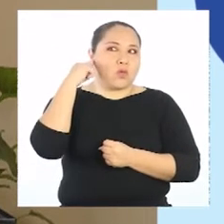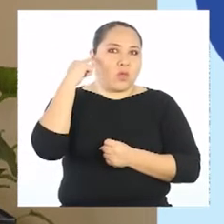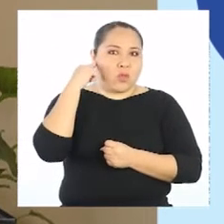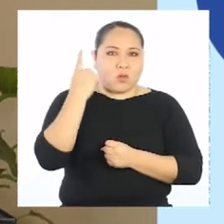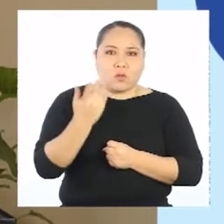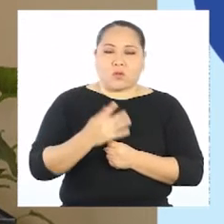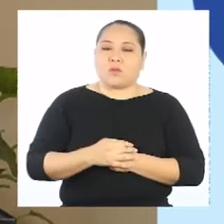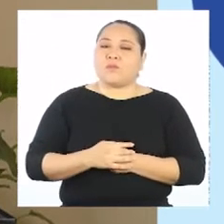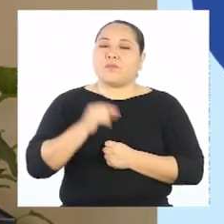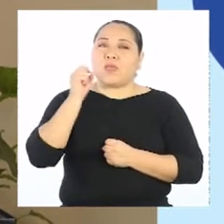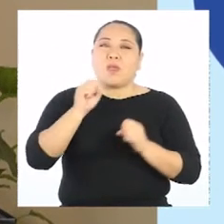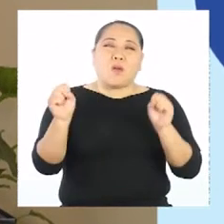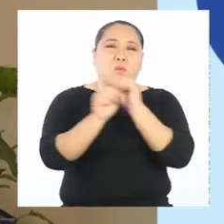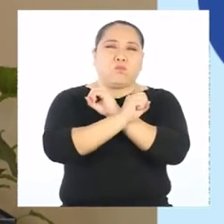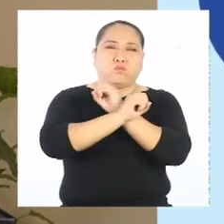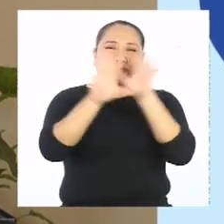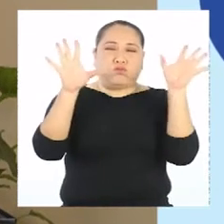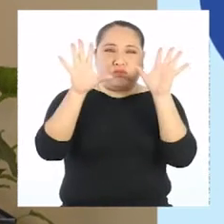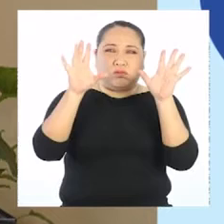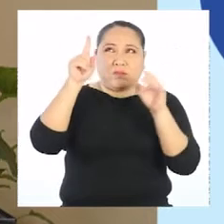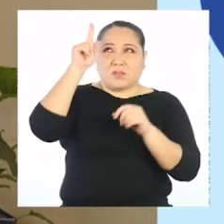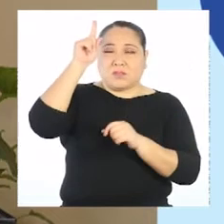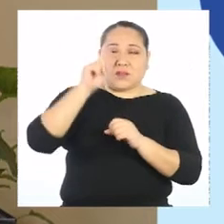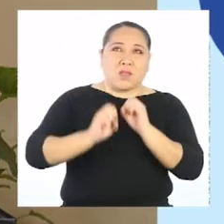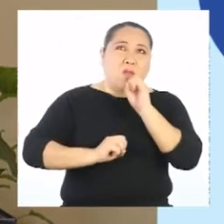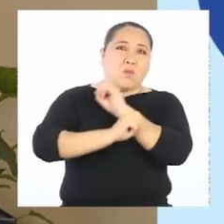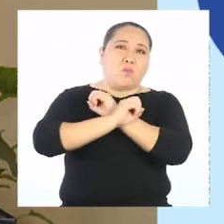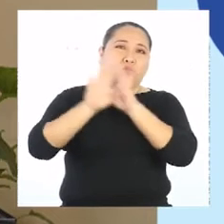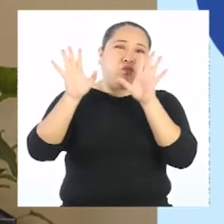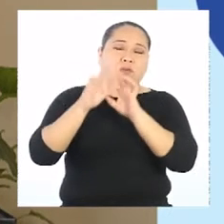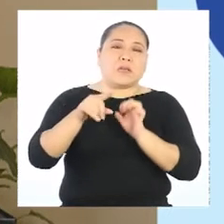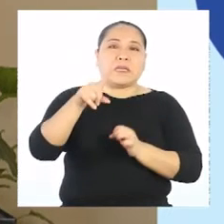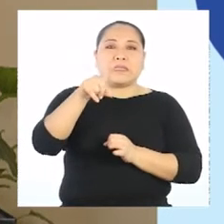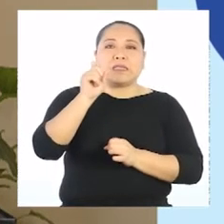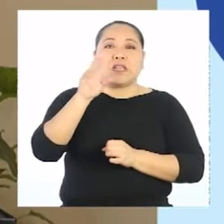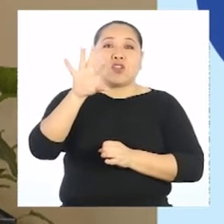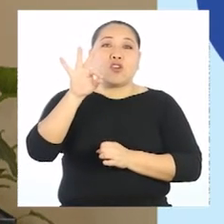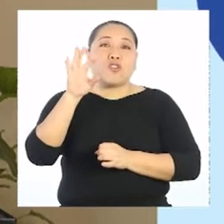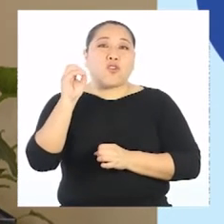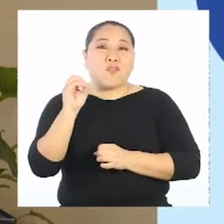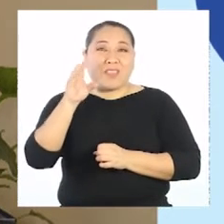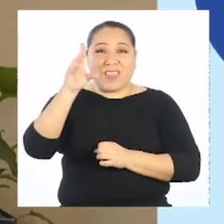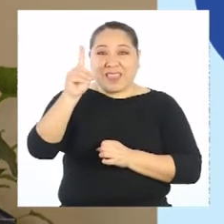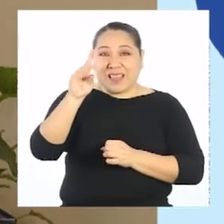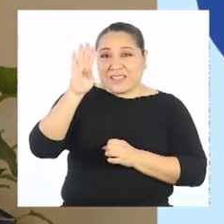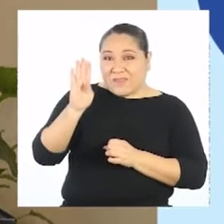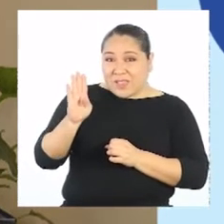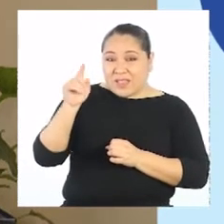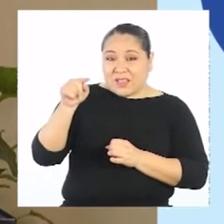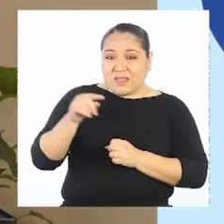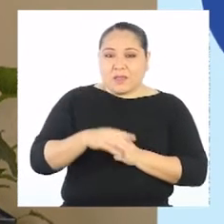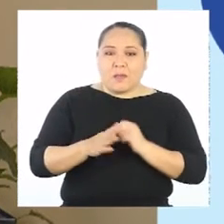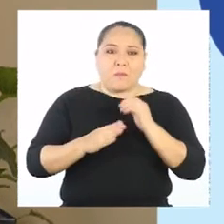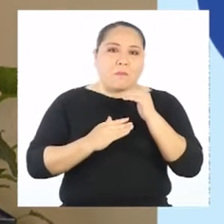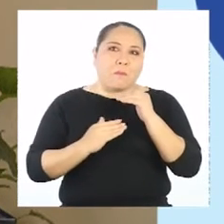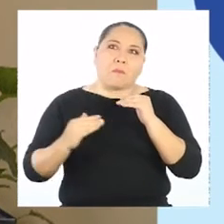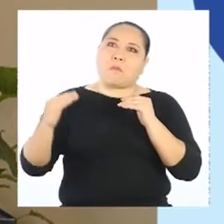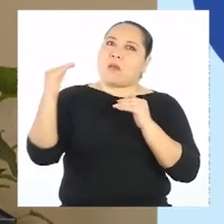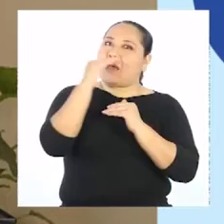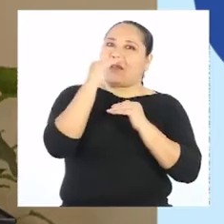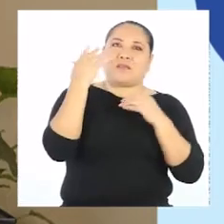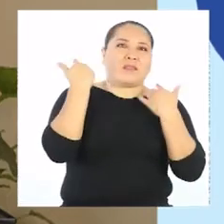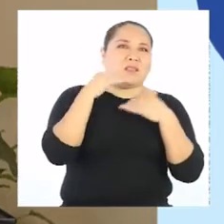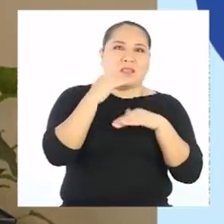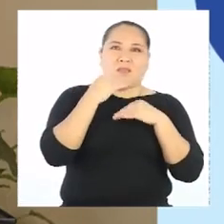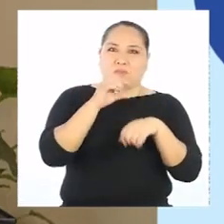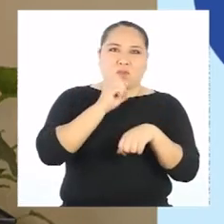nuestra salud auditiva. El estallido de un cohete puede alcanzar hasta 190 decibelios, que es